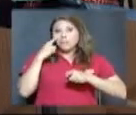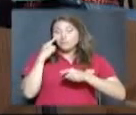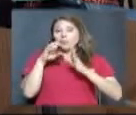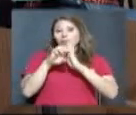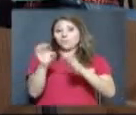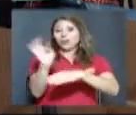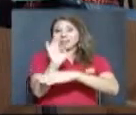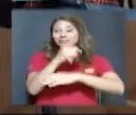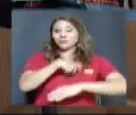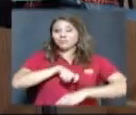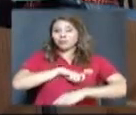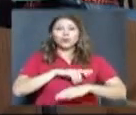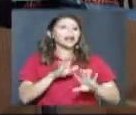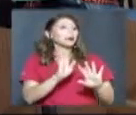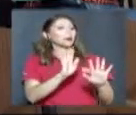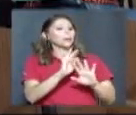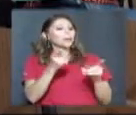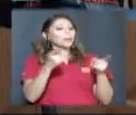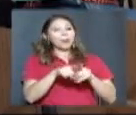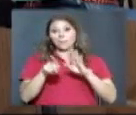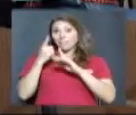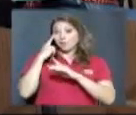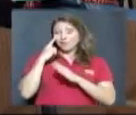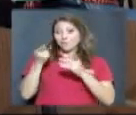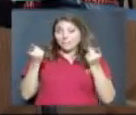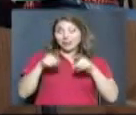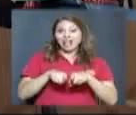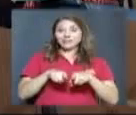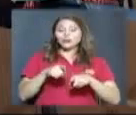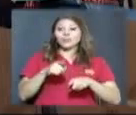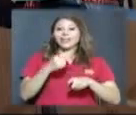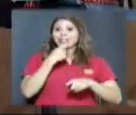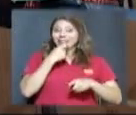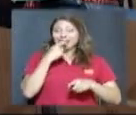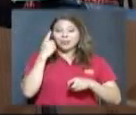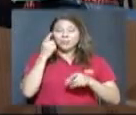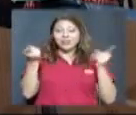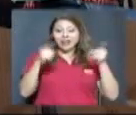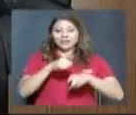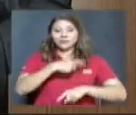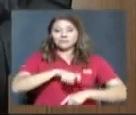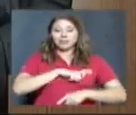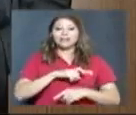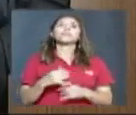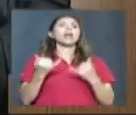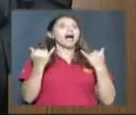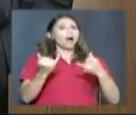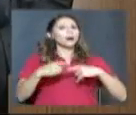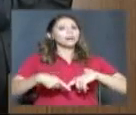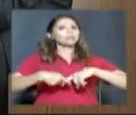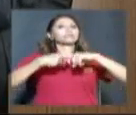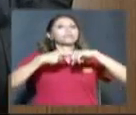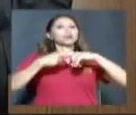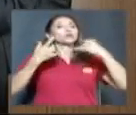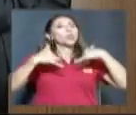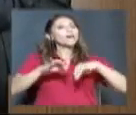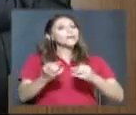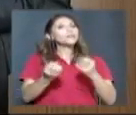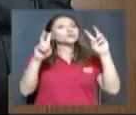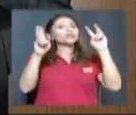nació bajo dictadura. En el caso de Inglaterra, en el caso de España, por ejemplo. Vamos a ir a un corte porque creo que hay muchos puntos ahí que todavía tenemos